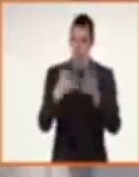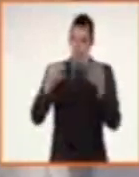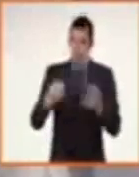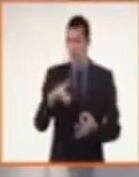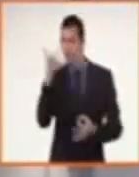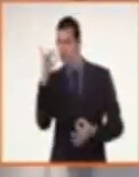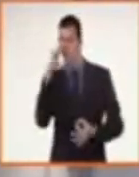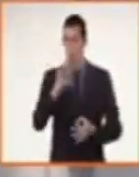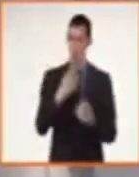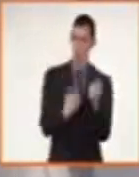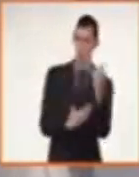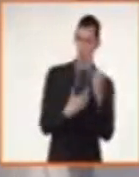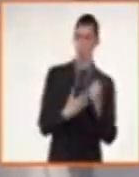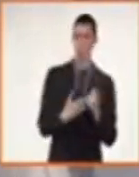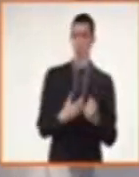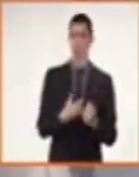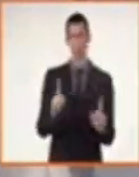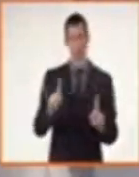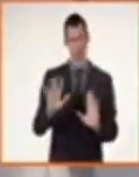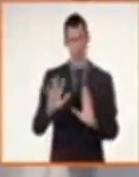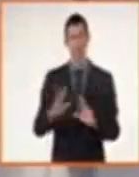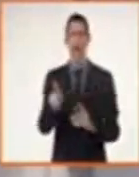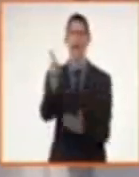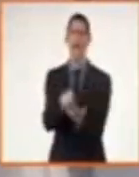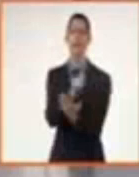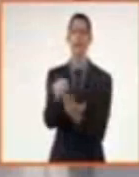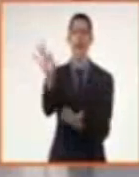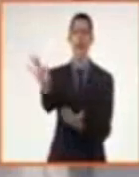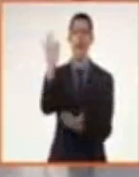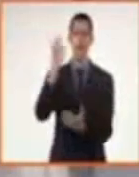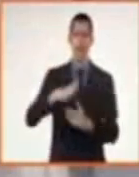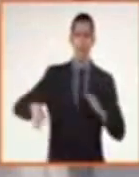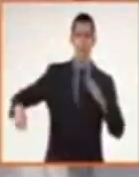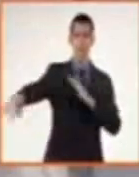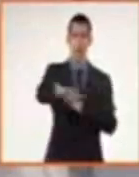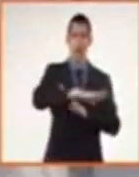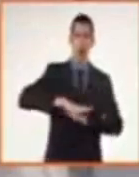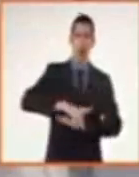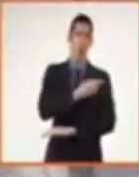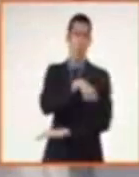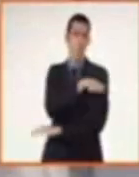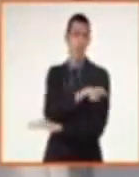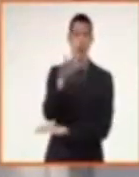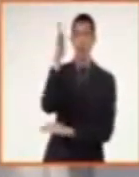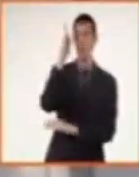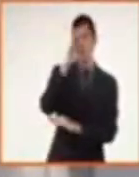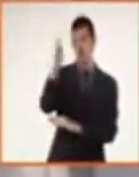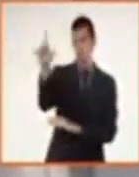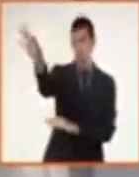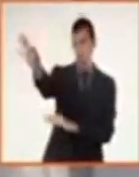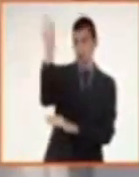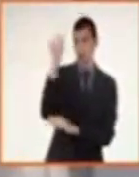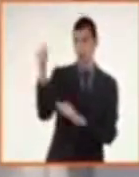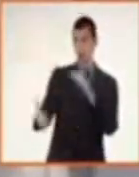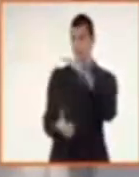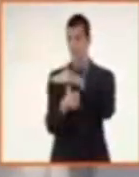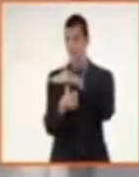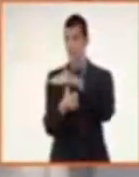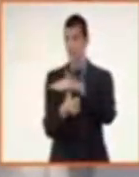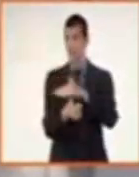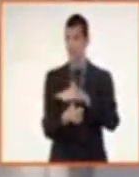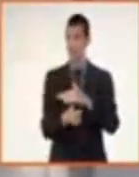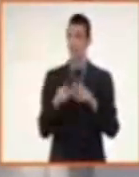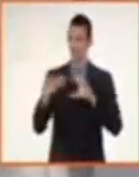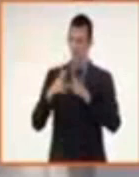la matriz, ¿me entiendes? Y se va repitiendo de un modo acrítico respecto a lo que ocurre. ¿Cuántas veces